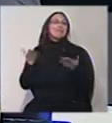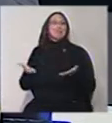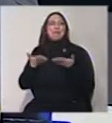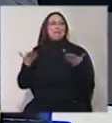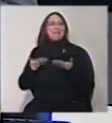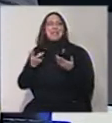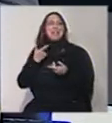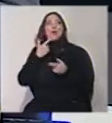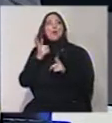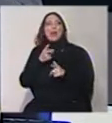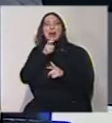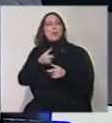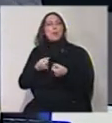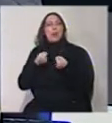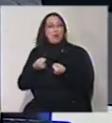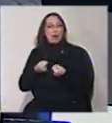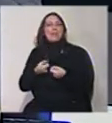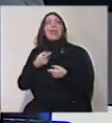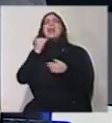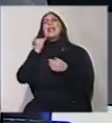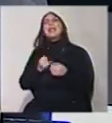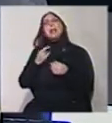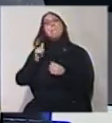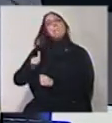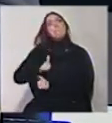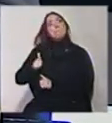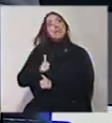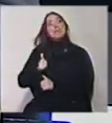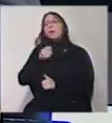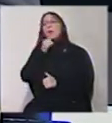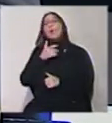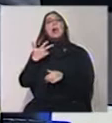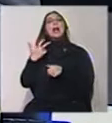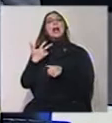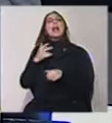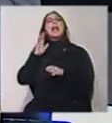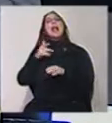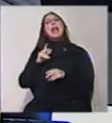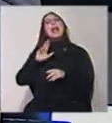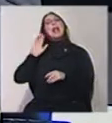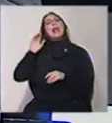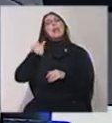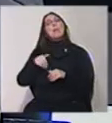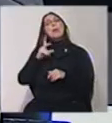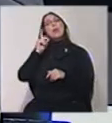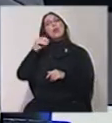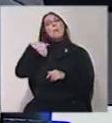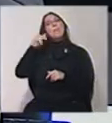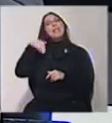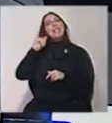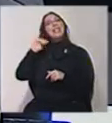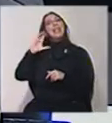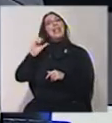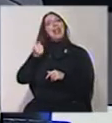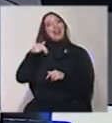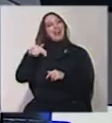que los militares, y esto es algo que uno lo encuentra en países como República Dominicana, que también atravesó un periodo de militarización de la